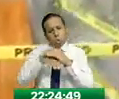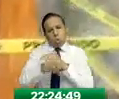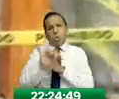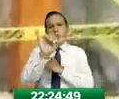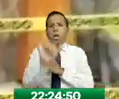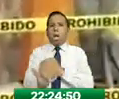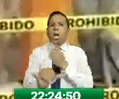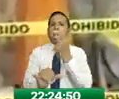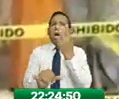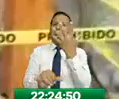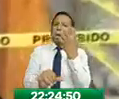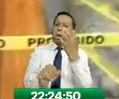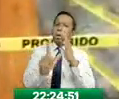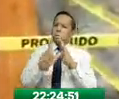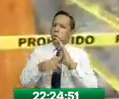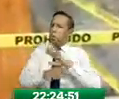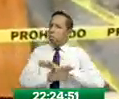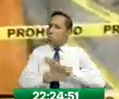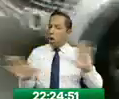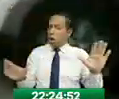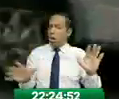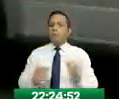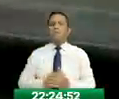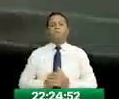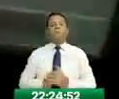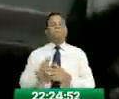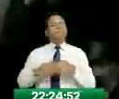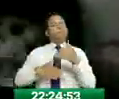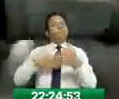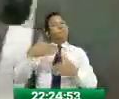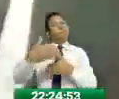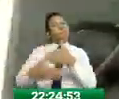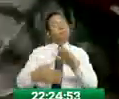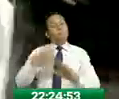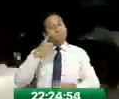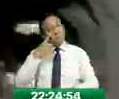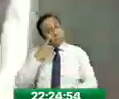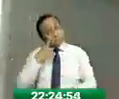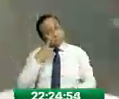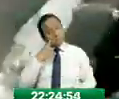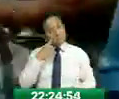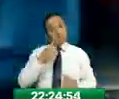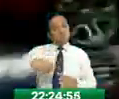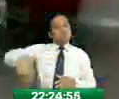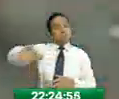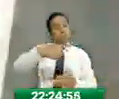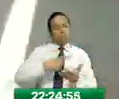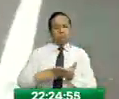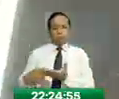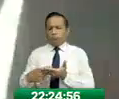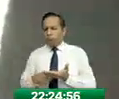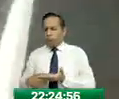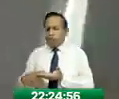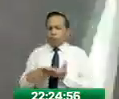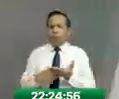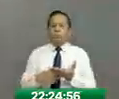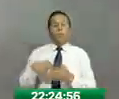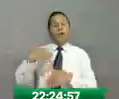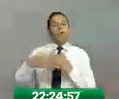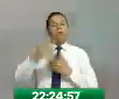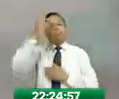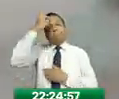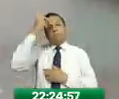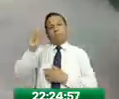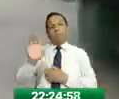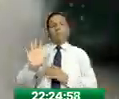resto de cantones decidirá si logran dar el siguiente paso luego de analizar la realidad de cada territorio. Desde